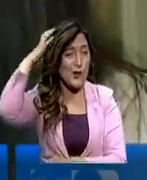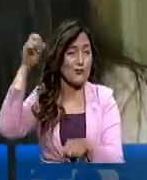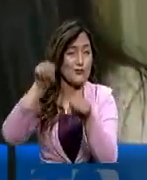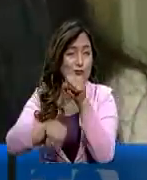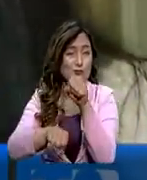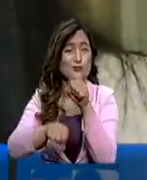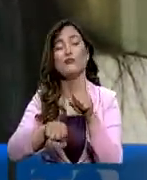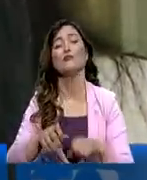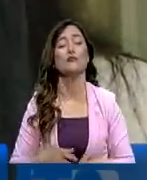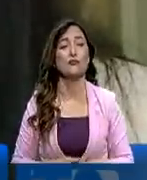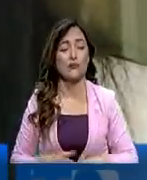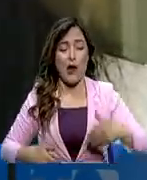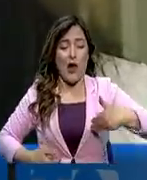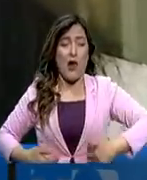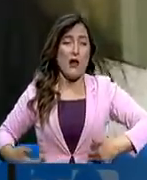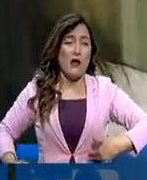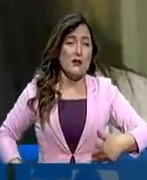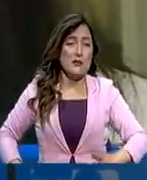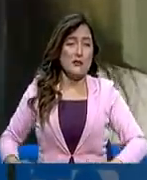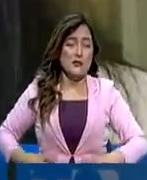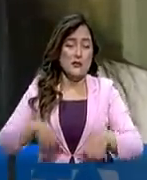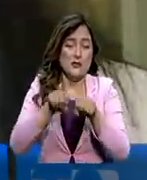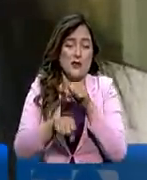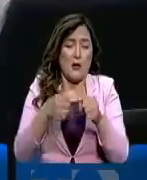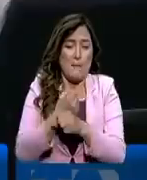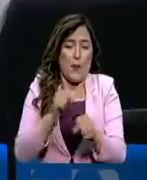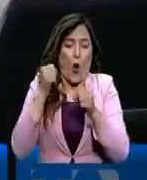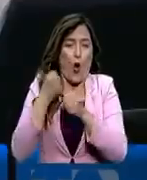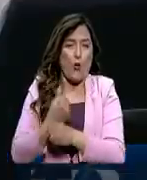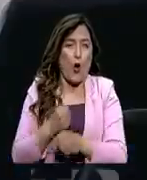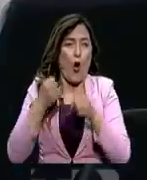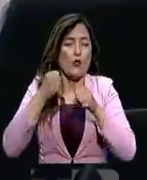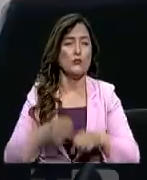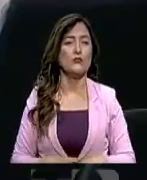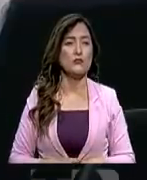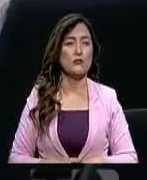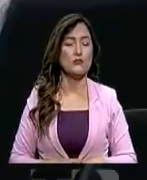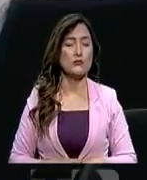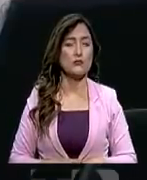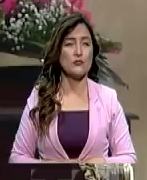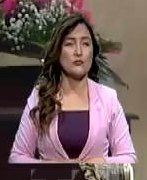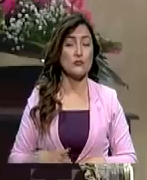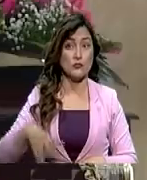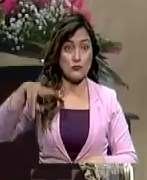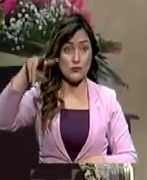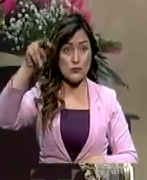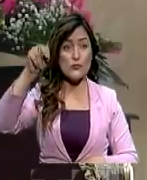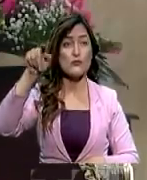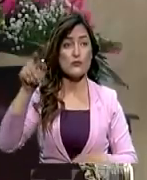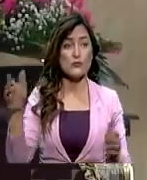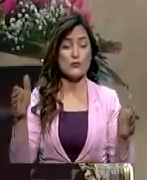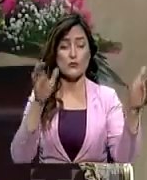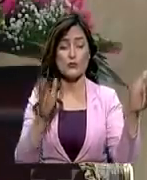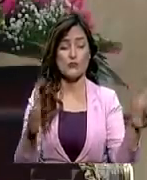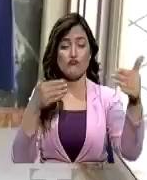destruido, los órganos de su cuerpo totalmente reventados. En una sala de velaciones del norte de la urbe, sus